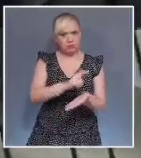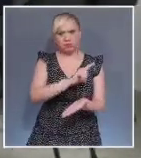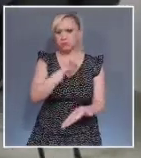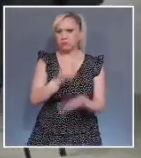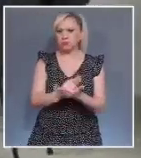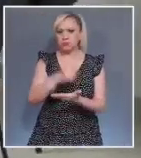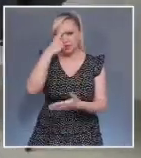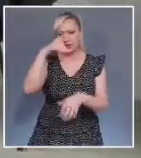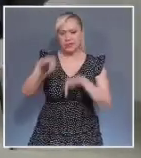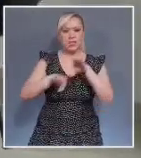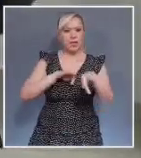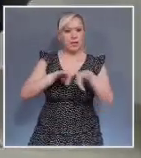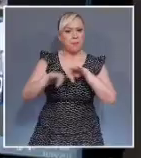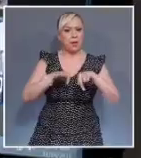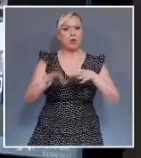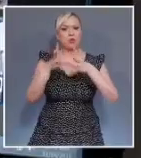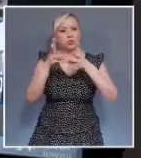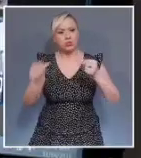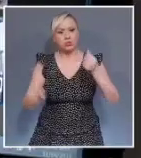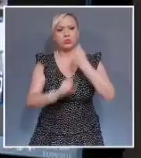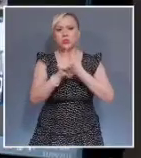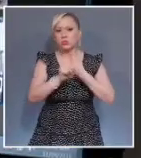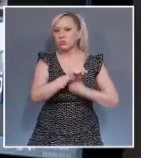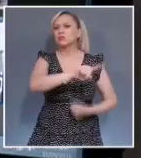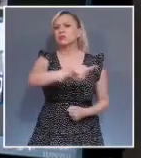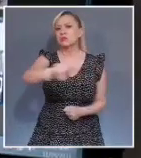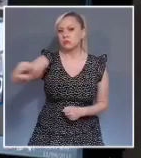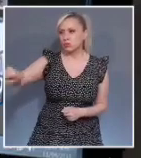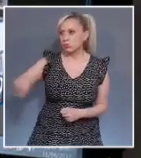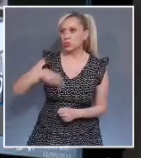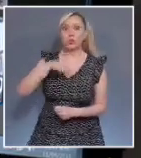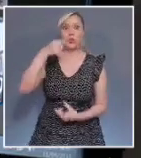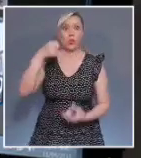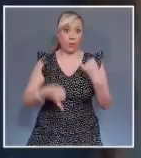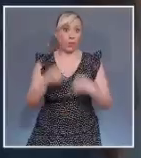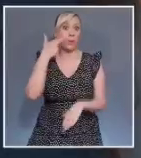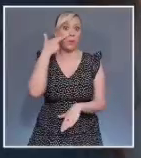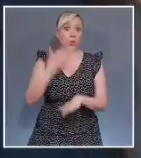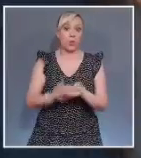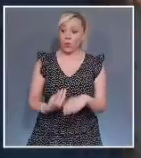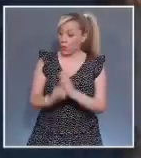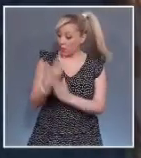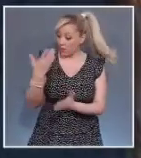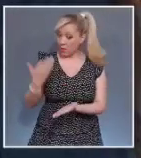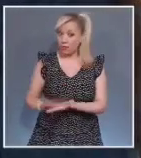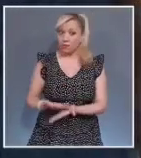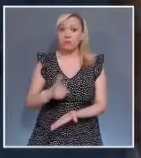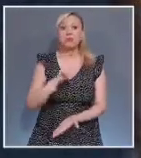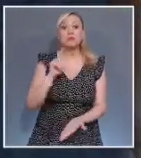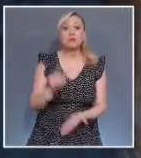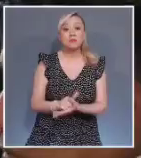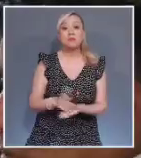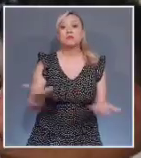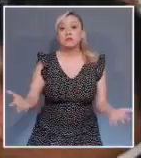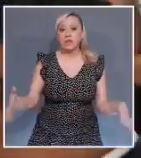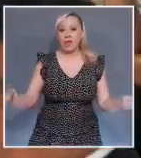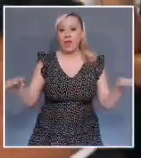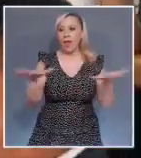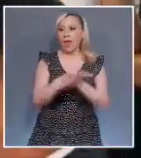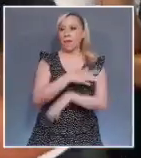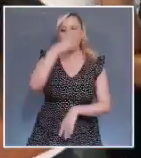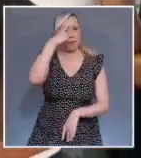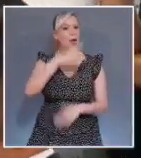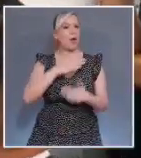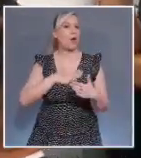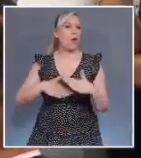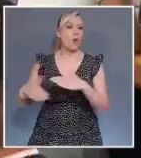operadores jurídicos tienen la responsabilidad de hacer que esta nueva herramienta se utilice para la transformación y la justicia social y no como